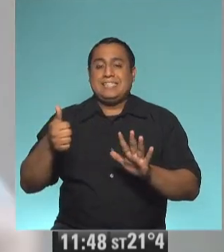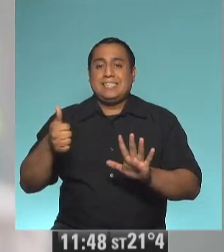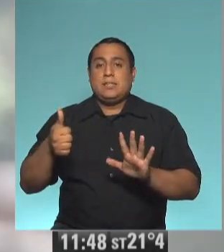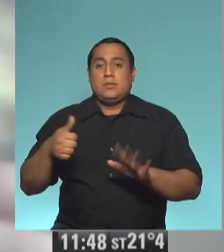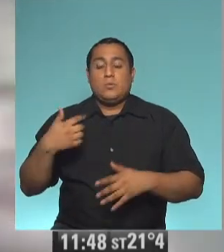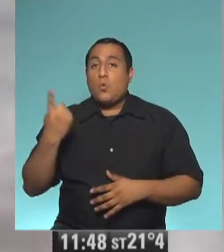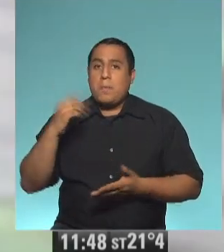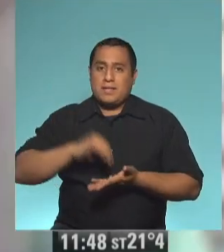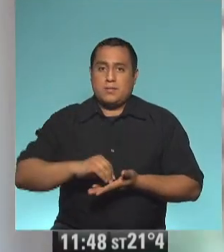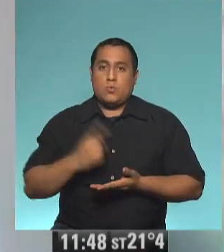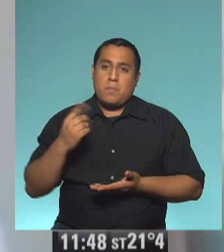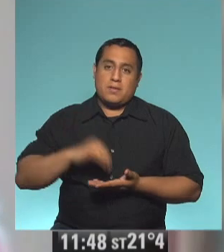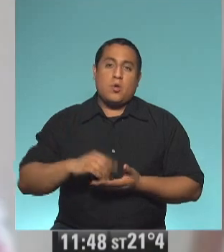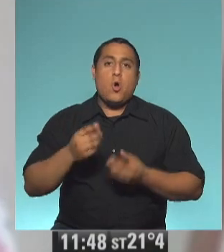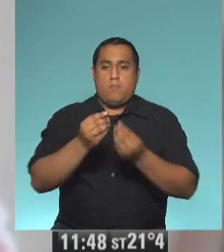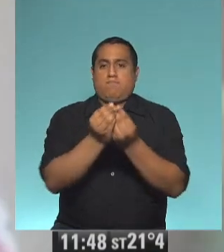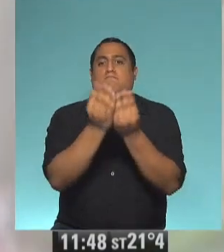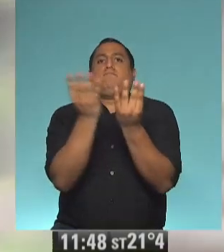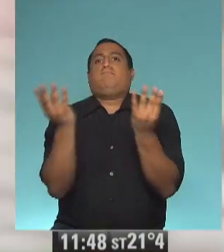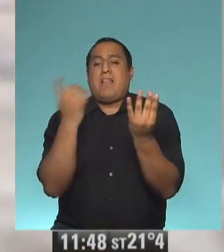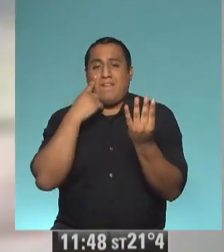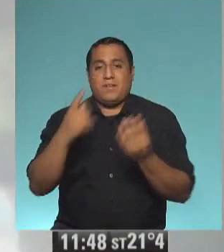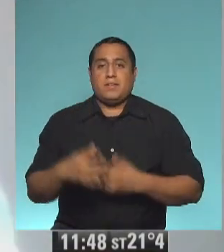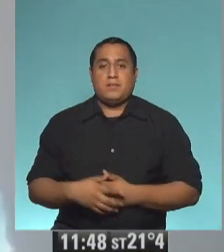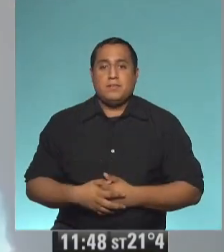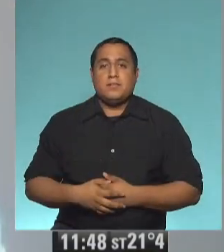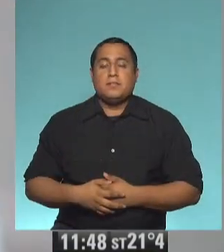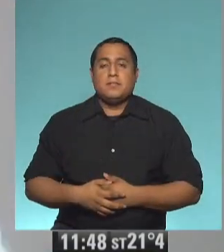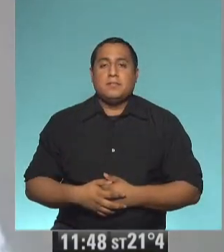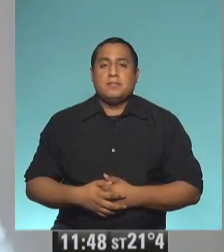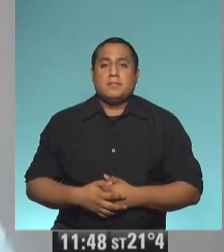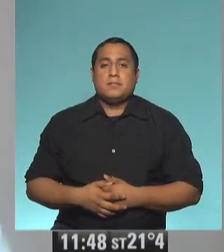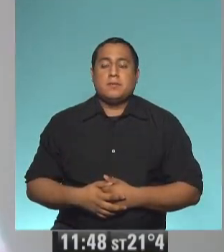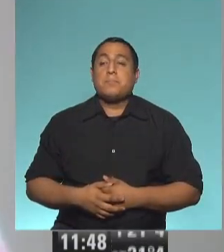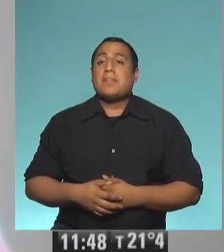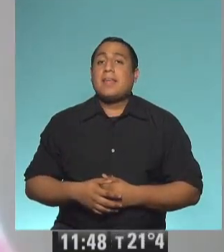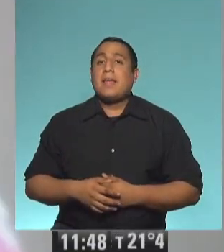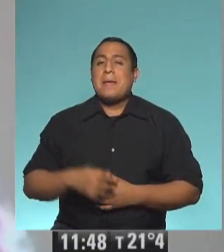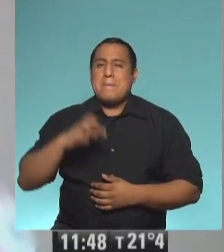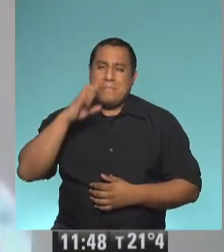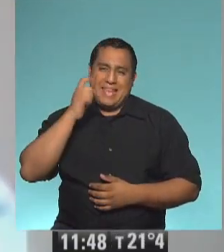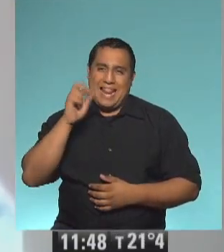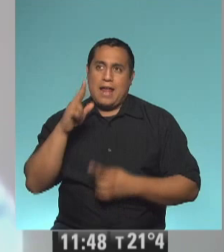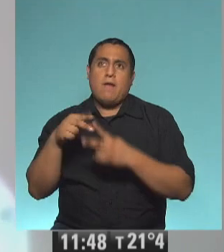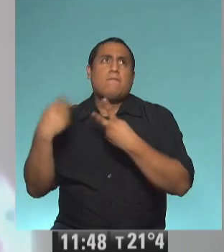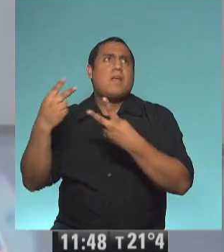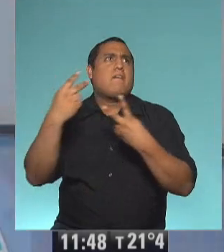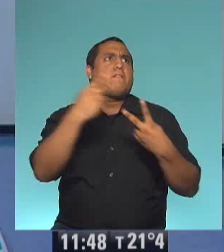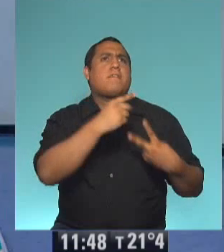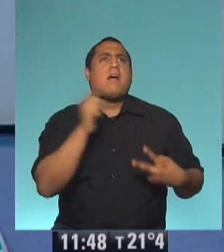Bueno, a ver, mostranos. Bueno, así, como un abanico. O así un abanico, tal cual. ¿Por dónde viaja? Contanos en los otros lugares a los que viaja. Toda la colección de Pilar.